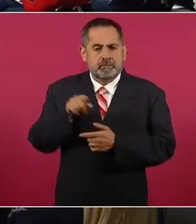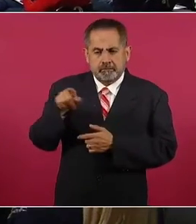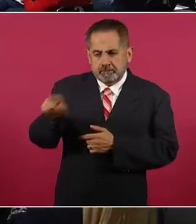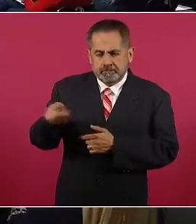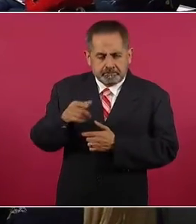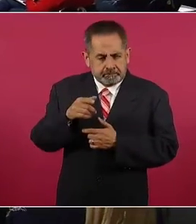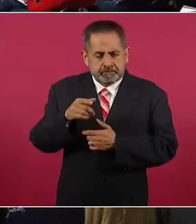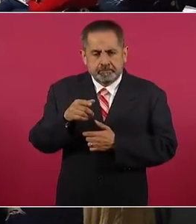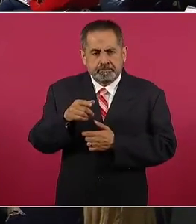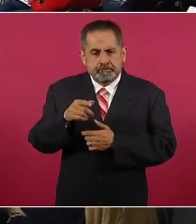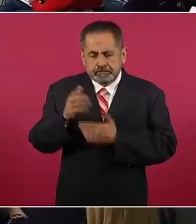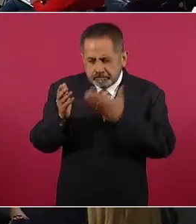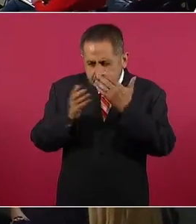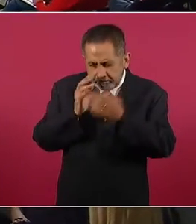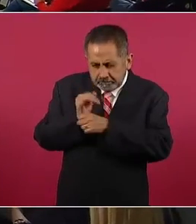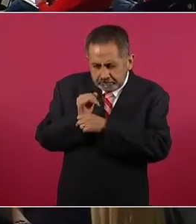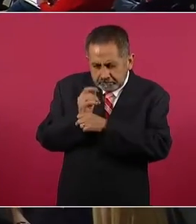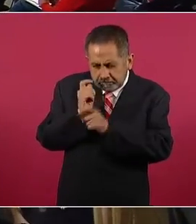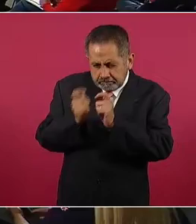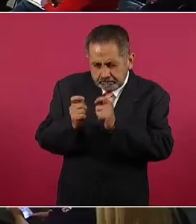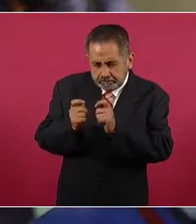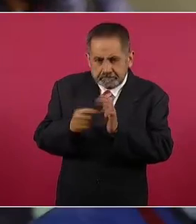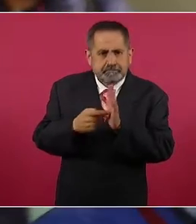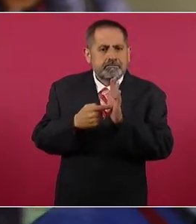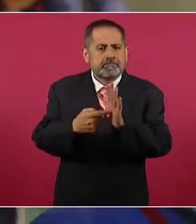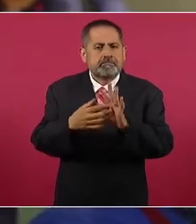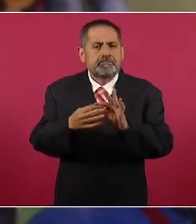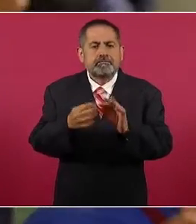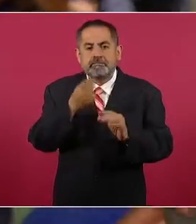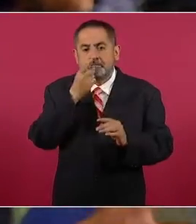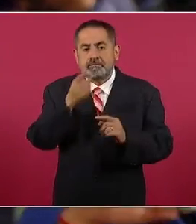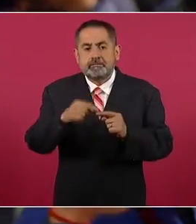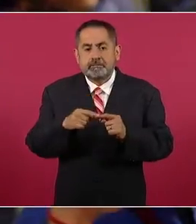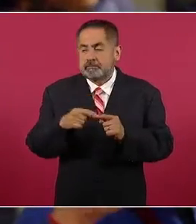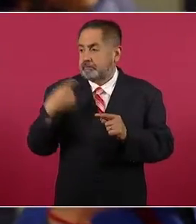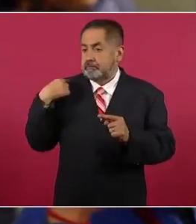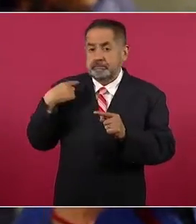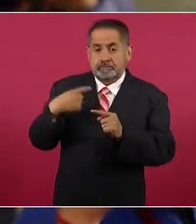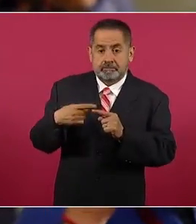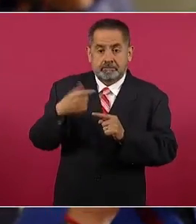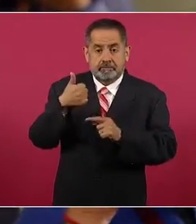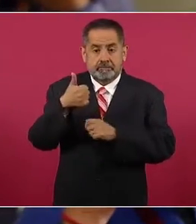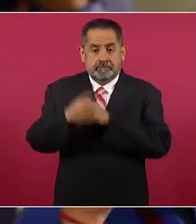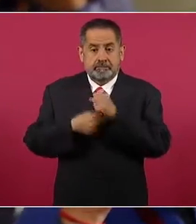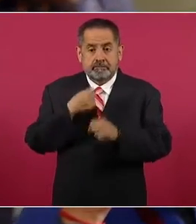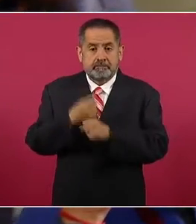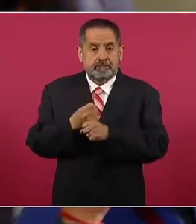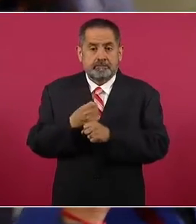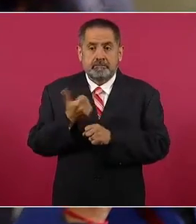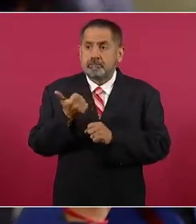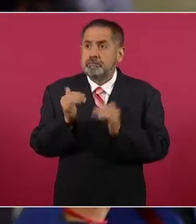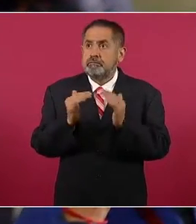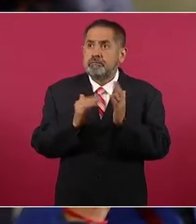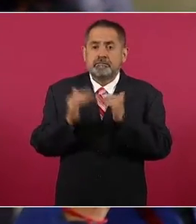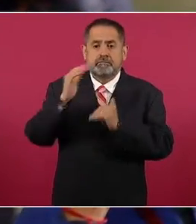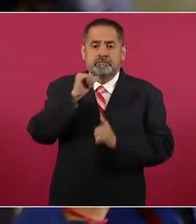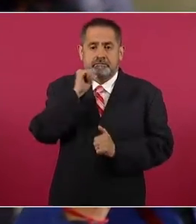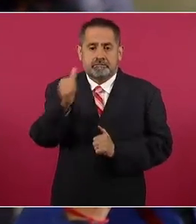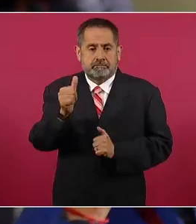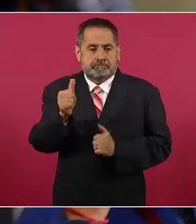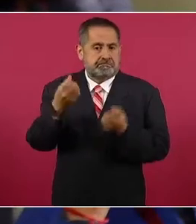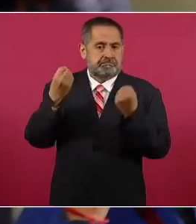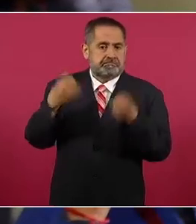Privado, donde dice que prácticamente pues será un sexenio perdido en materia de crecimiento económico. En